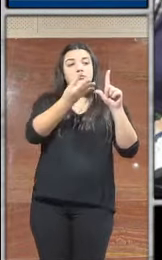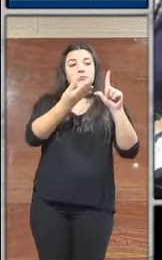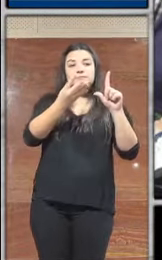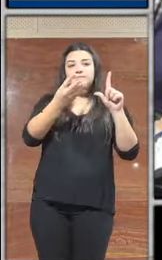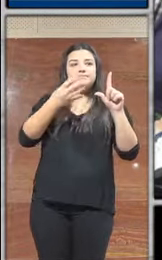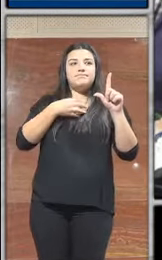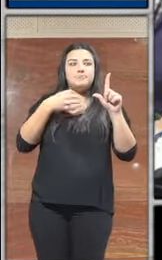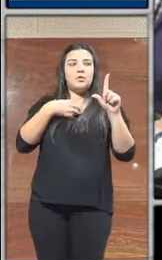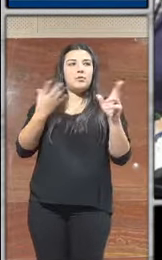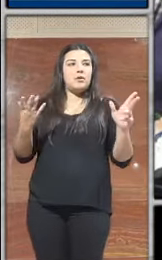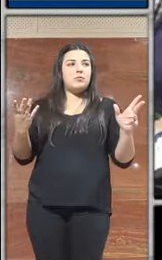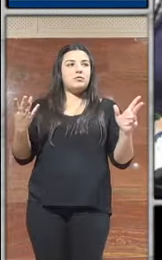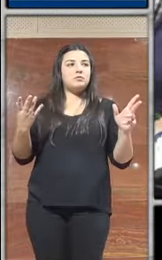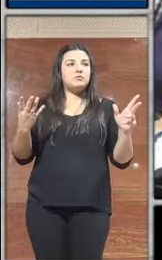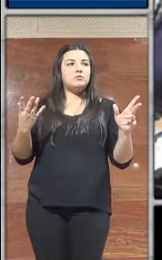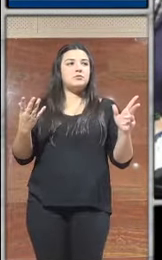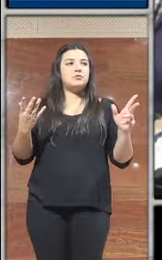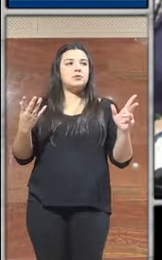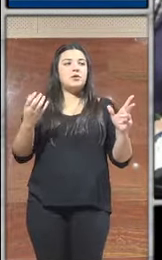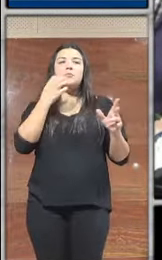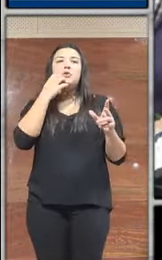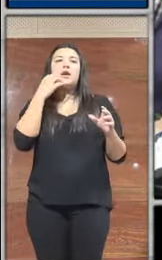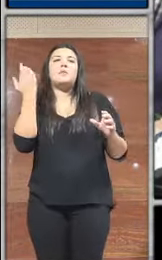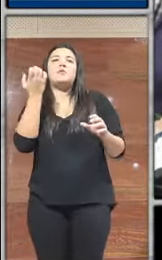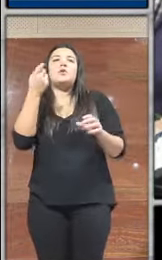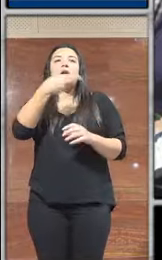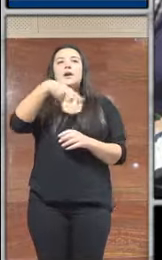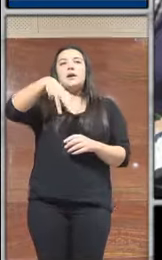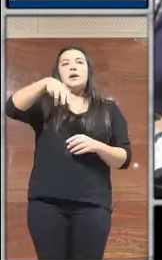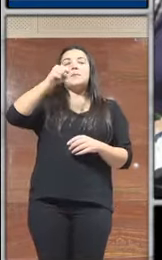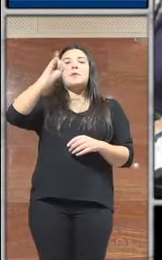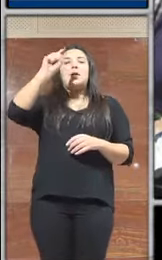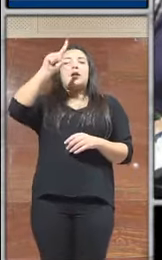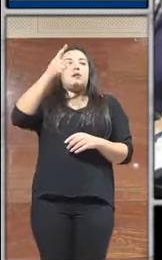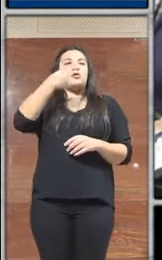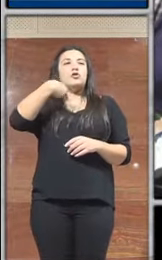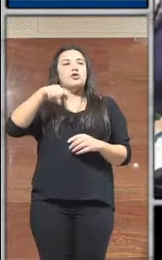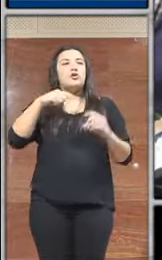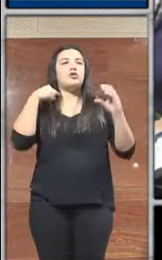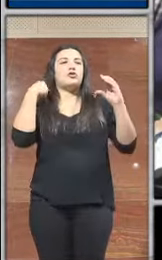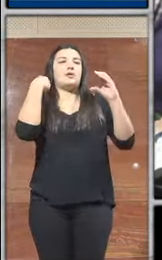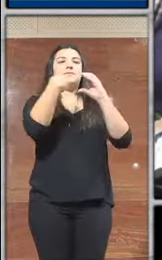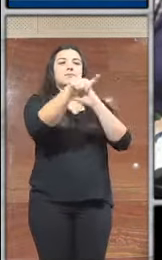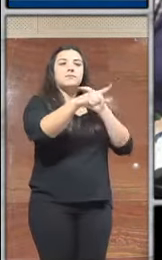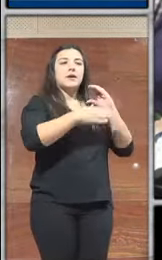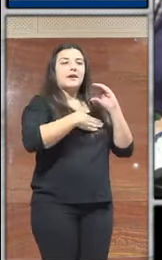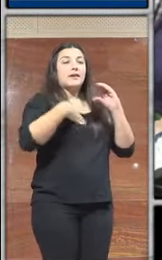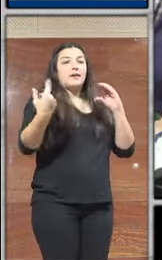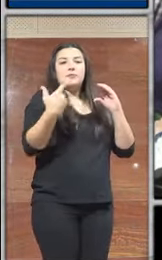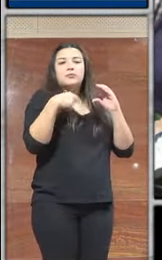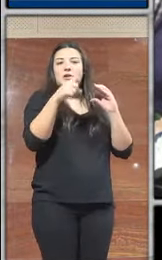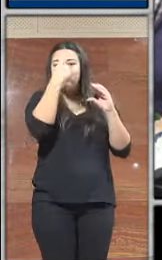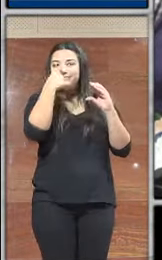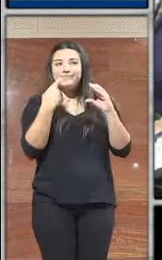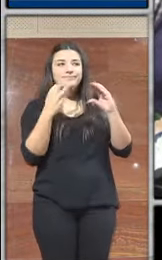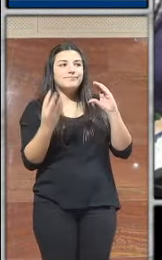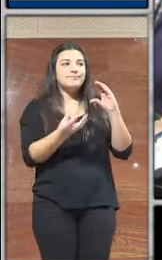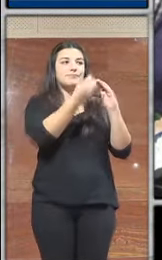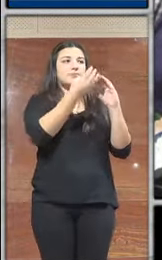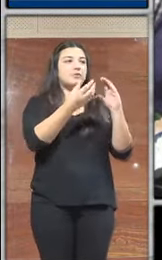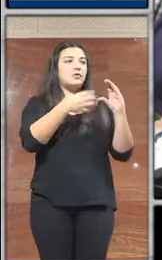una sencilla acción de enviar un email por el Gmail está imposibilitado o sea tienes que hacer una transformación de archivos que no